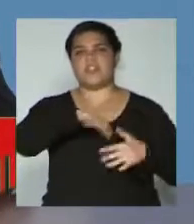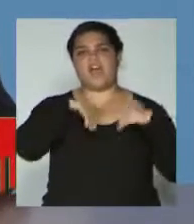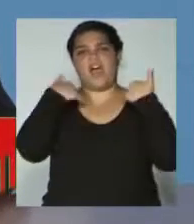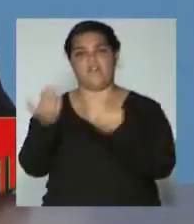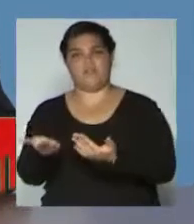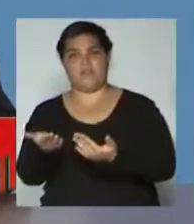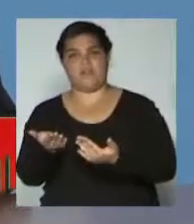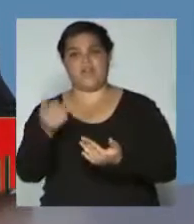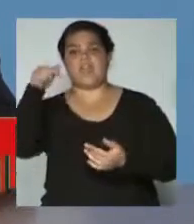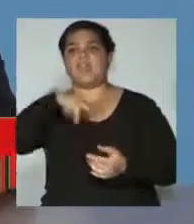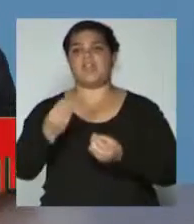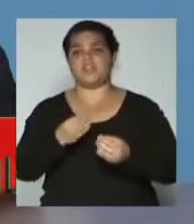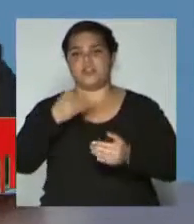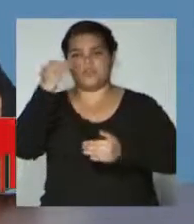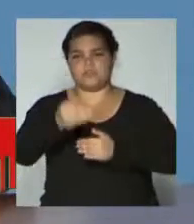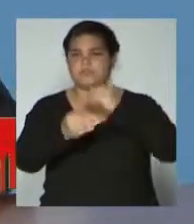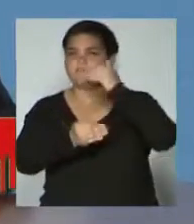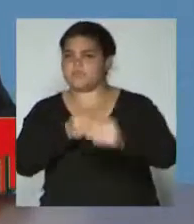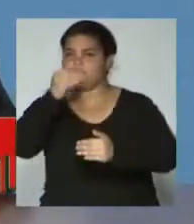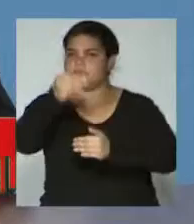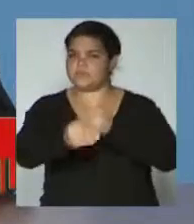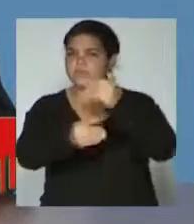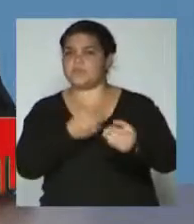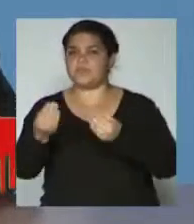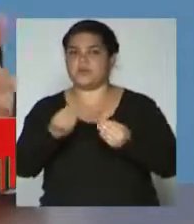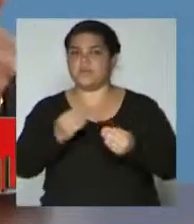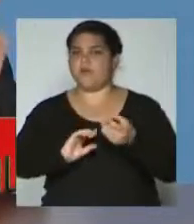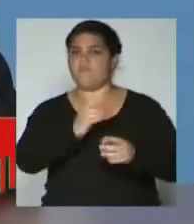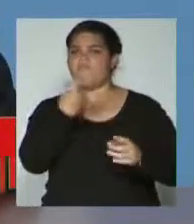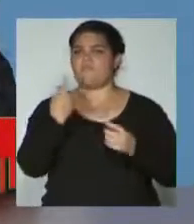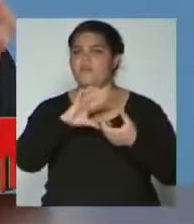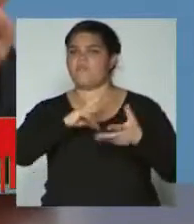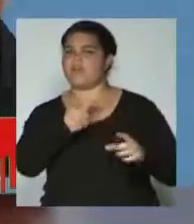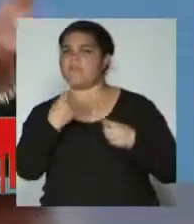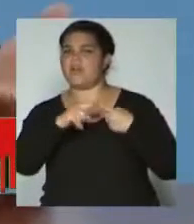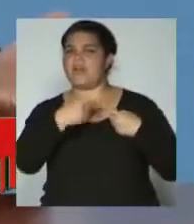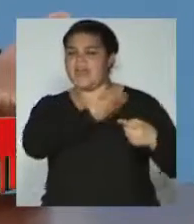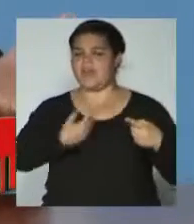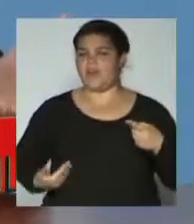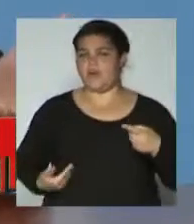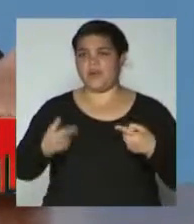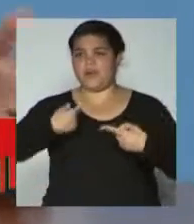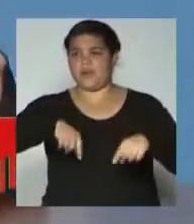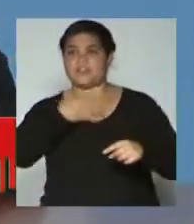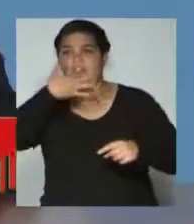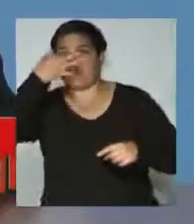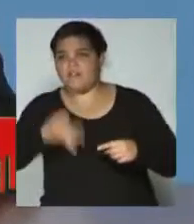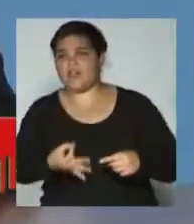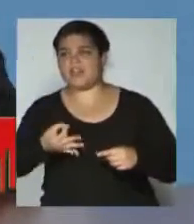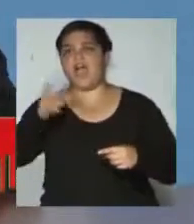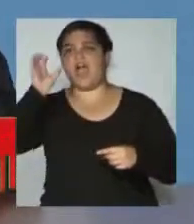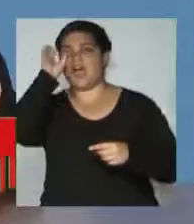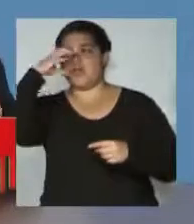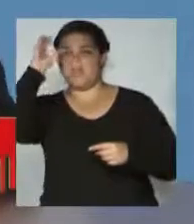Esto se construye. Una forma de contribuirlas a través del Estado, que se garantice que los recursos que se obtienen de la minería queden en la